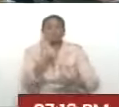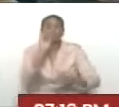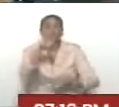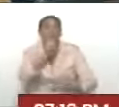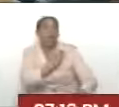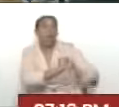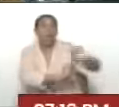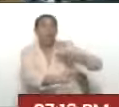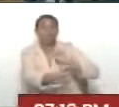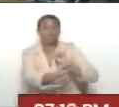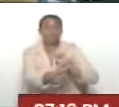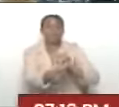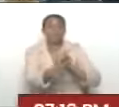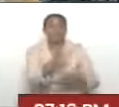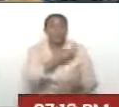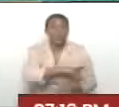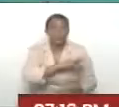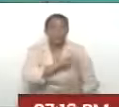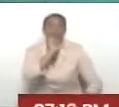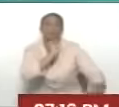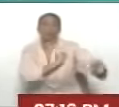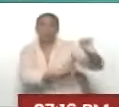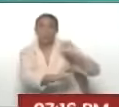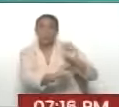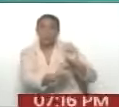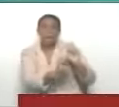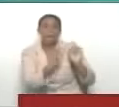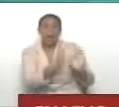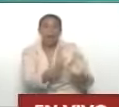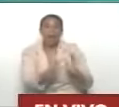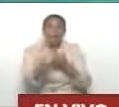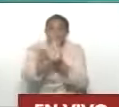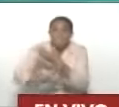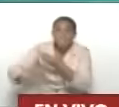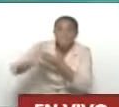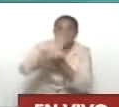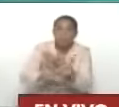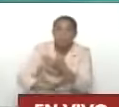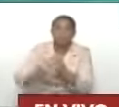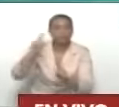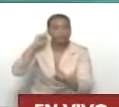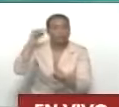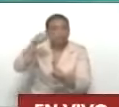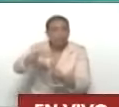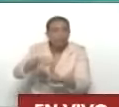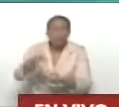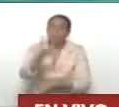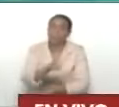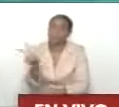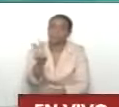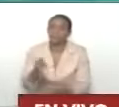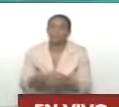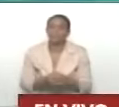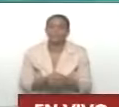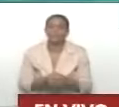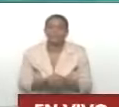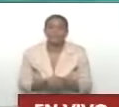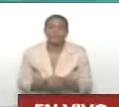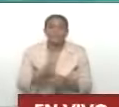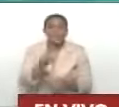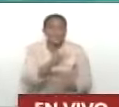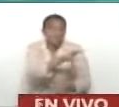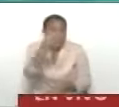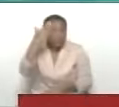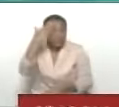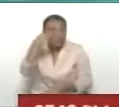económica, social, cultural y política en la que está toda Venezuela. Y si usted